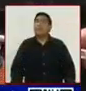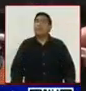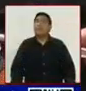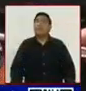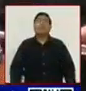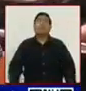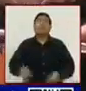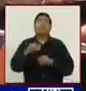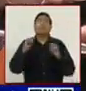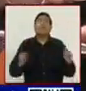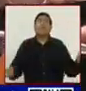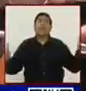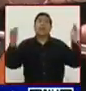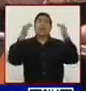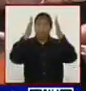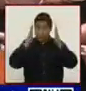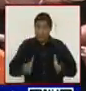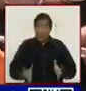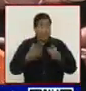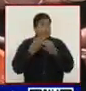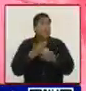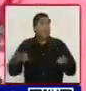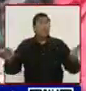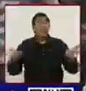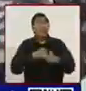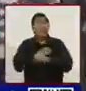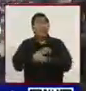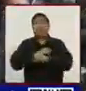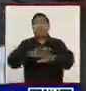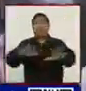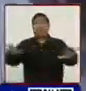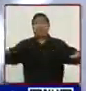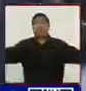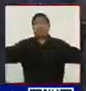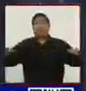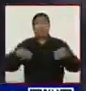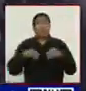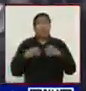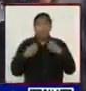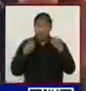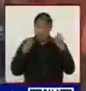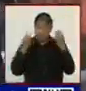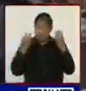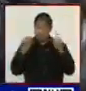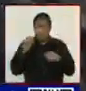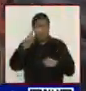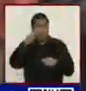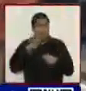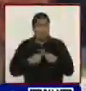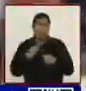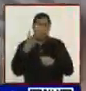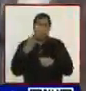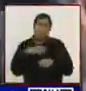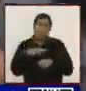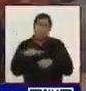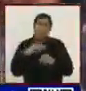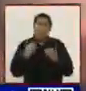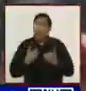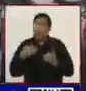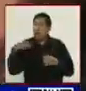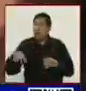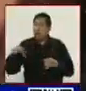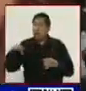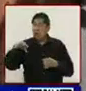Los paseños hemos irradiado esta fiesta a todo el país. Qué lindo que se haya descentralizado. Antes, ¿se acuerdan? Era en un solo punto y ahora